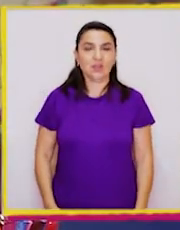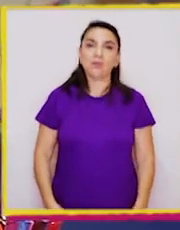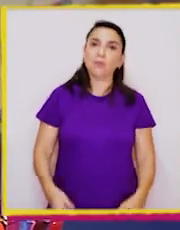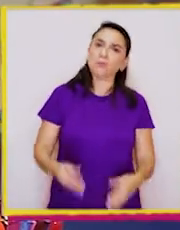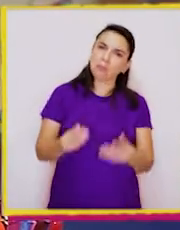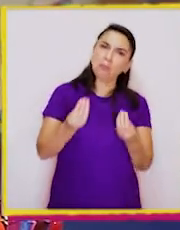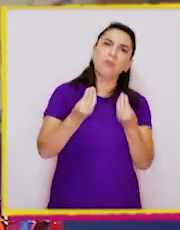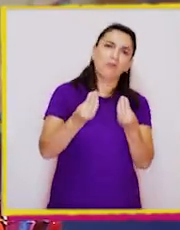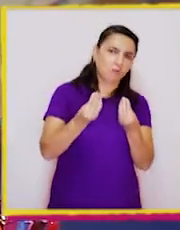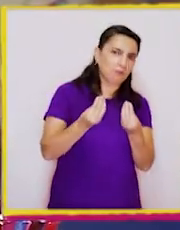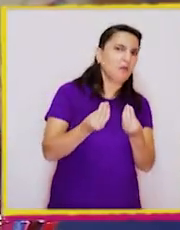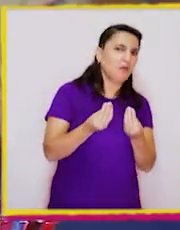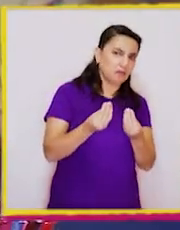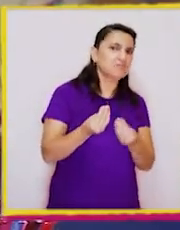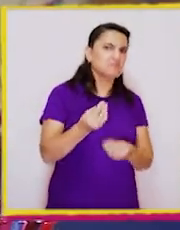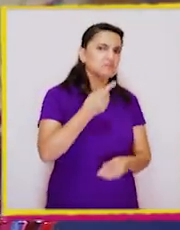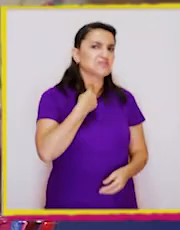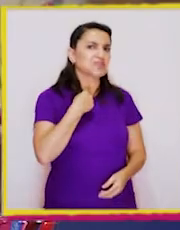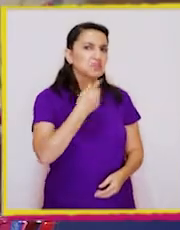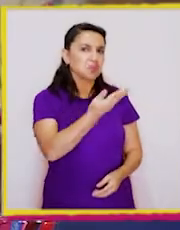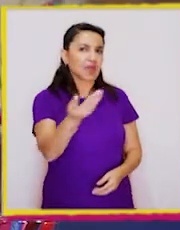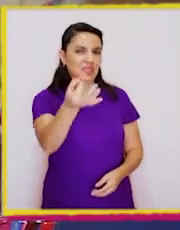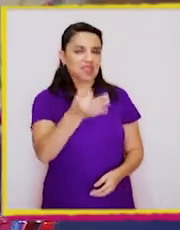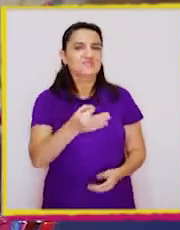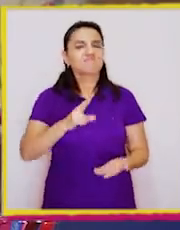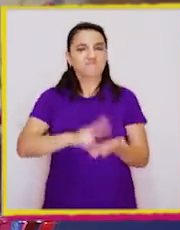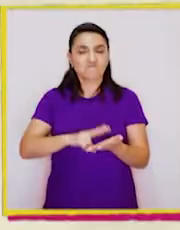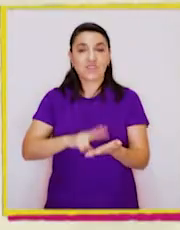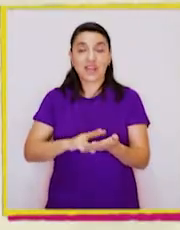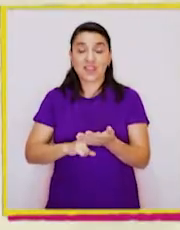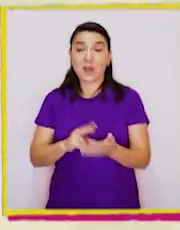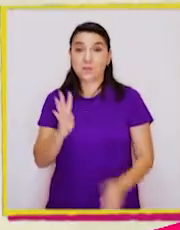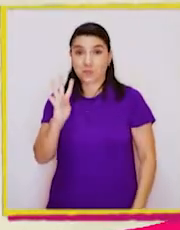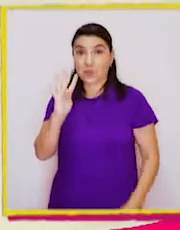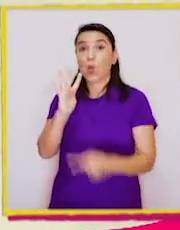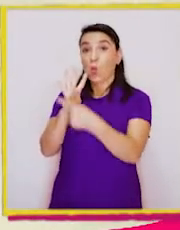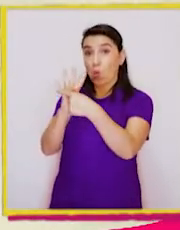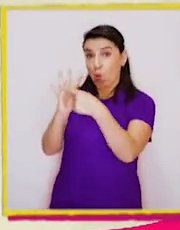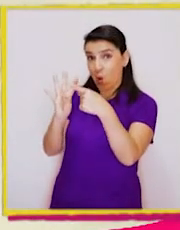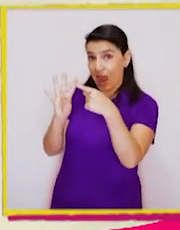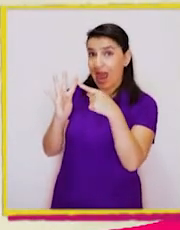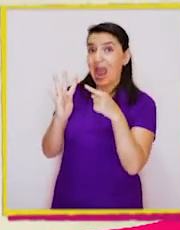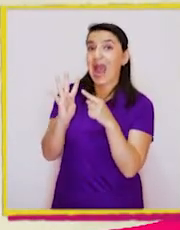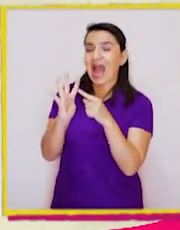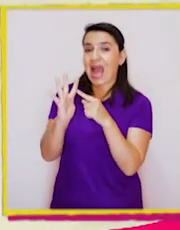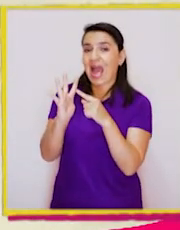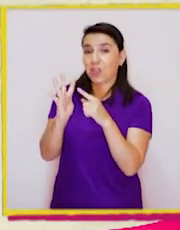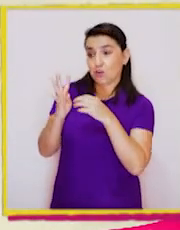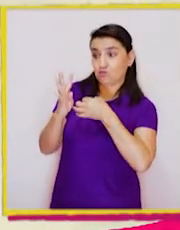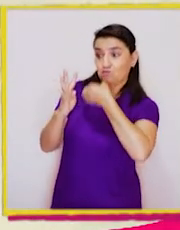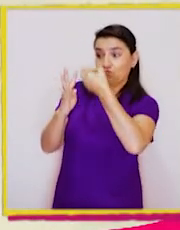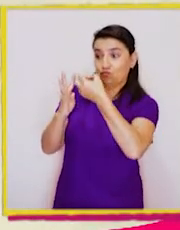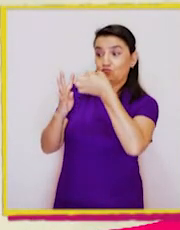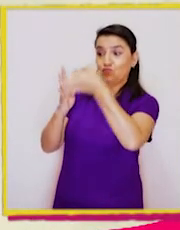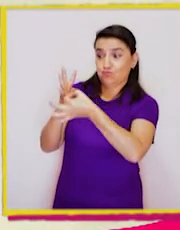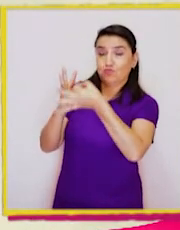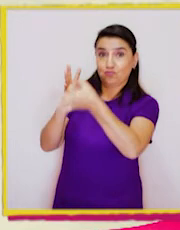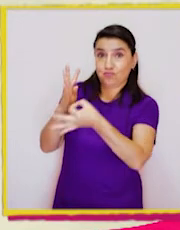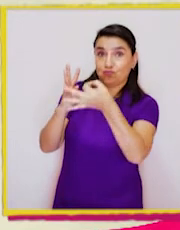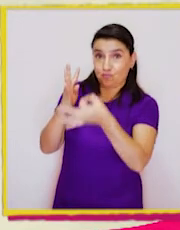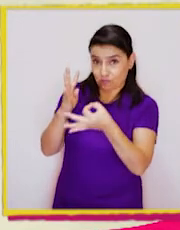Me parece interesante lo que dicen. Es cierto, si los cuatro quitapesares van a estar escuchándose entre